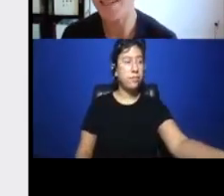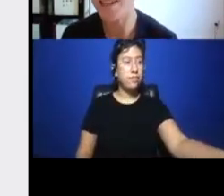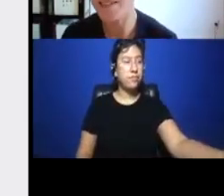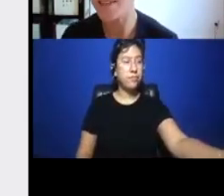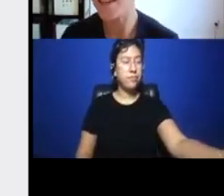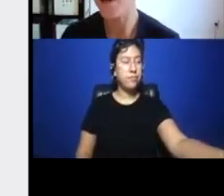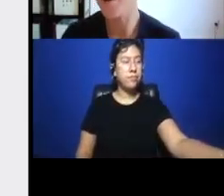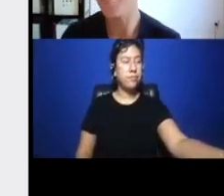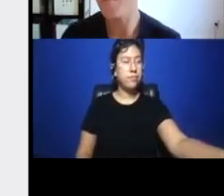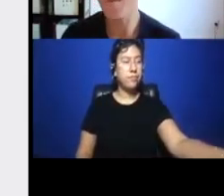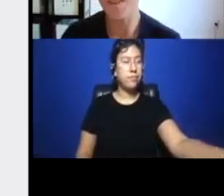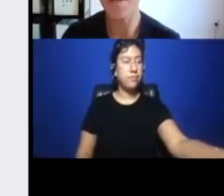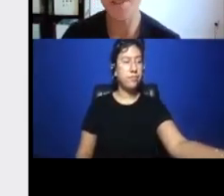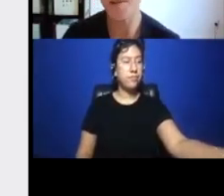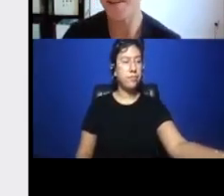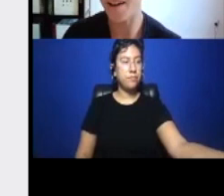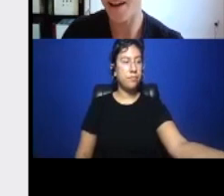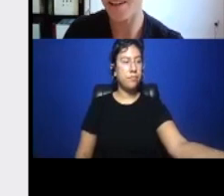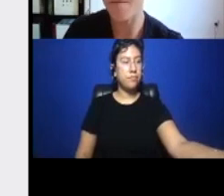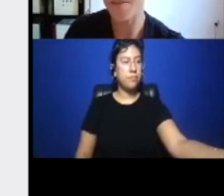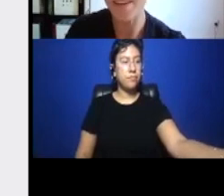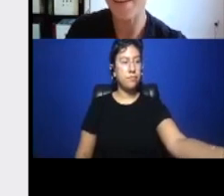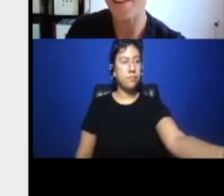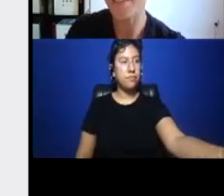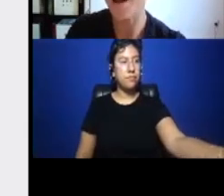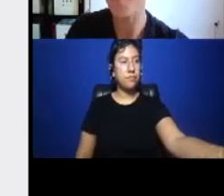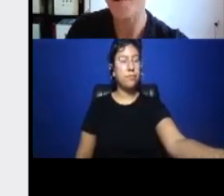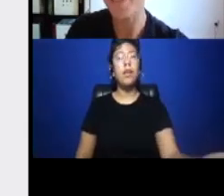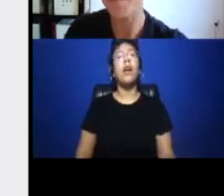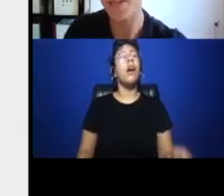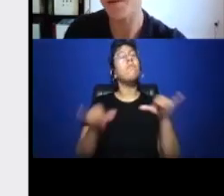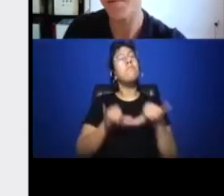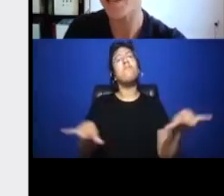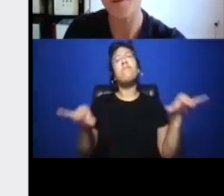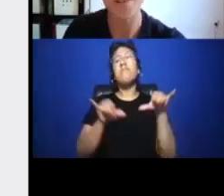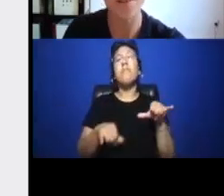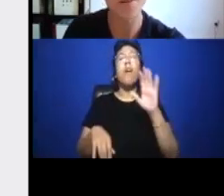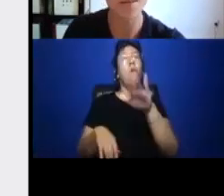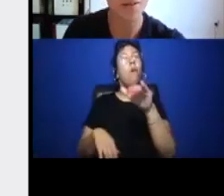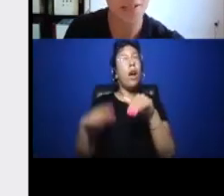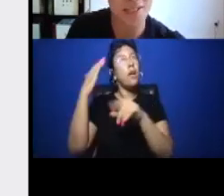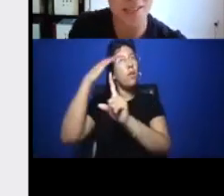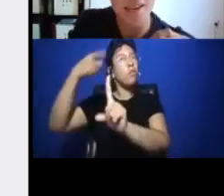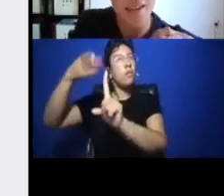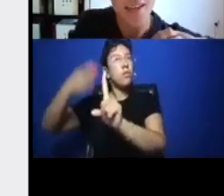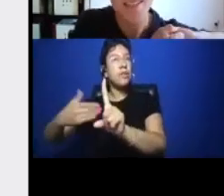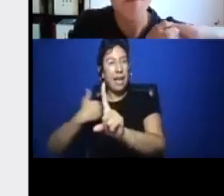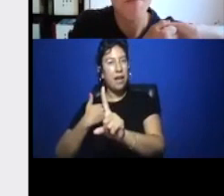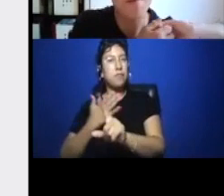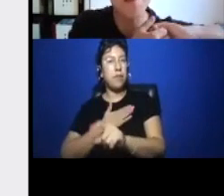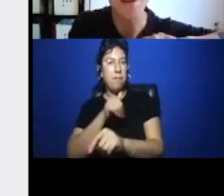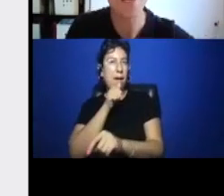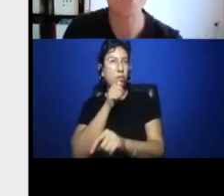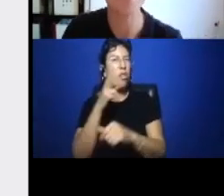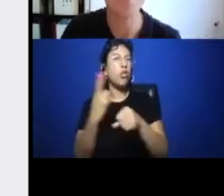Una cosa de unos incidentes comunes. La primera es cosas que yo escucho. Estoy consciente que alguien está